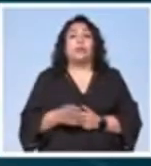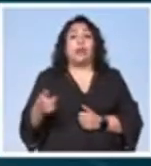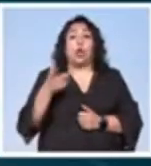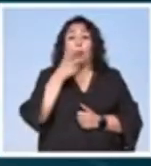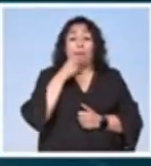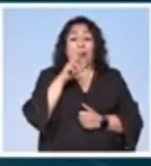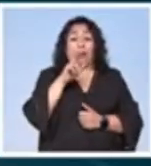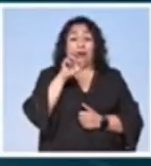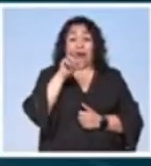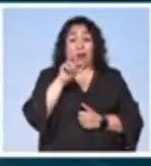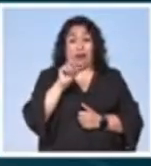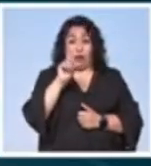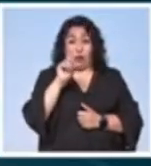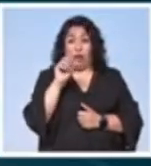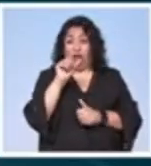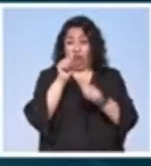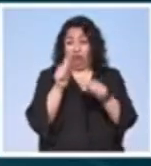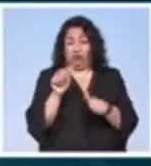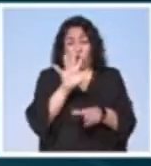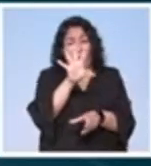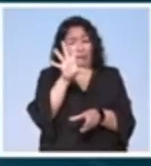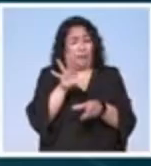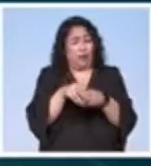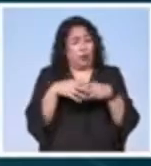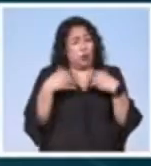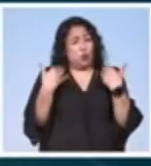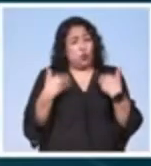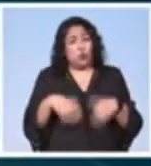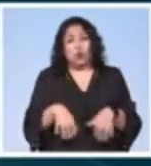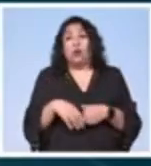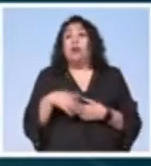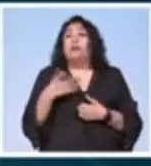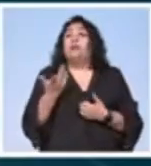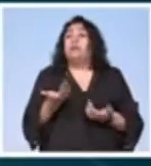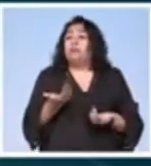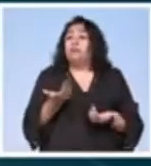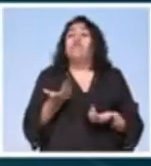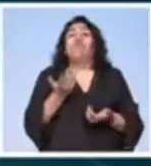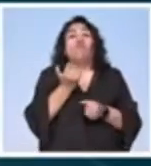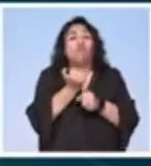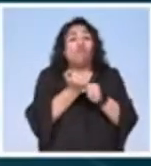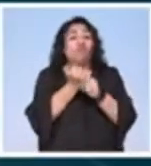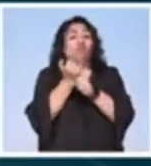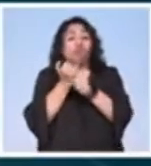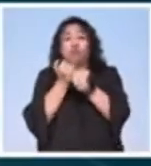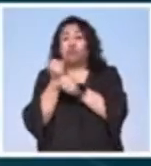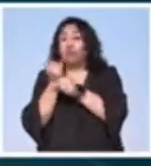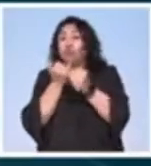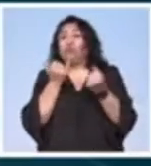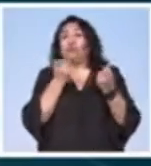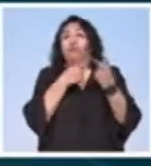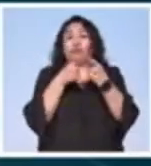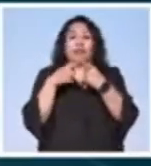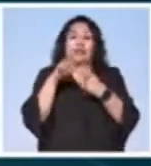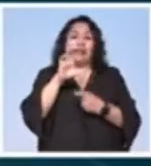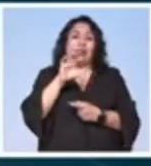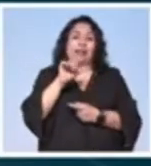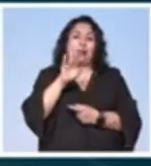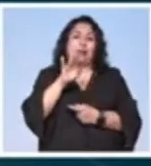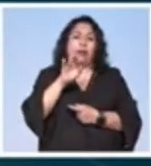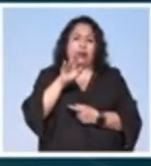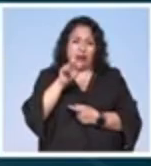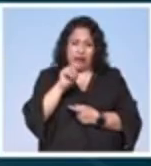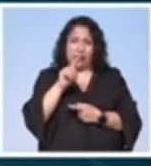Ricardo era un artista muy completo, un artista en ese sentido, que exploró muchísimo el cabaret, por